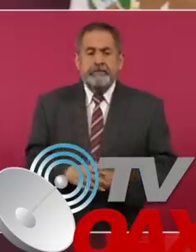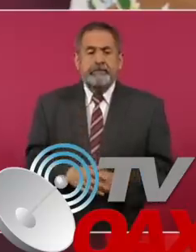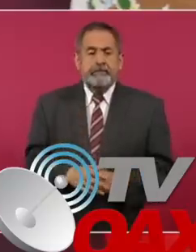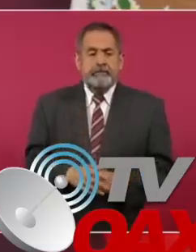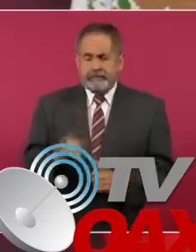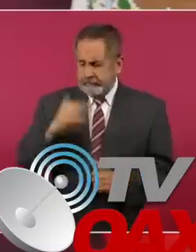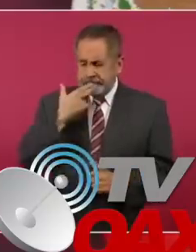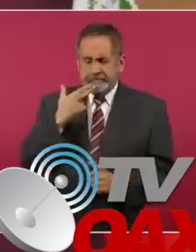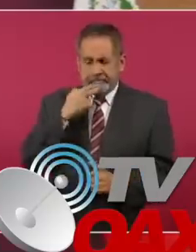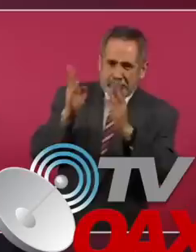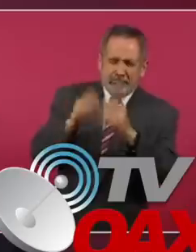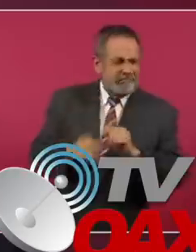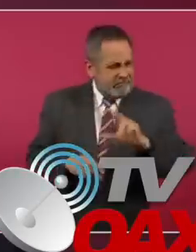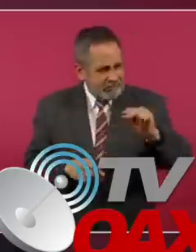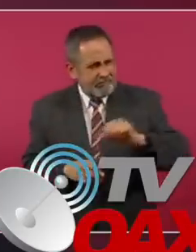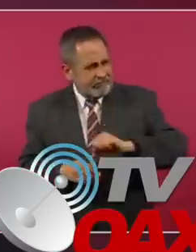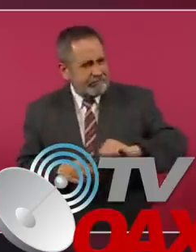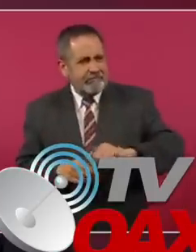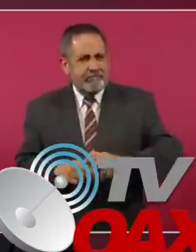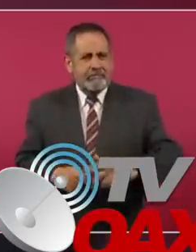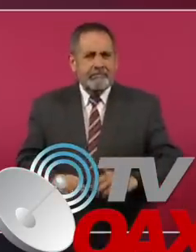de utilidad.